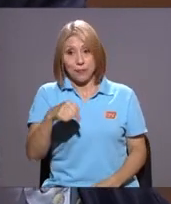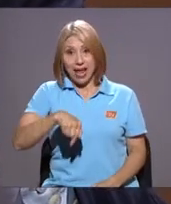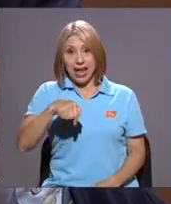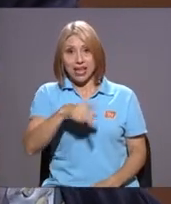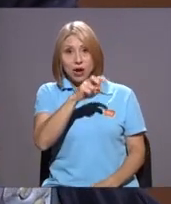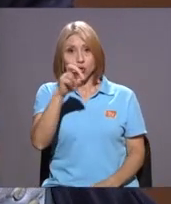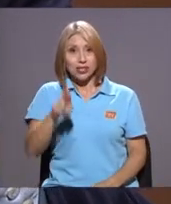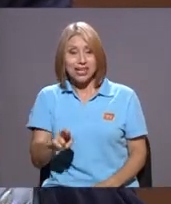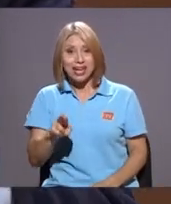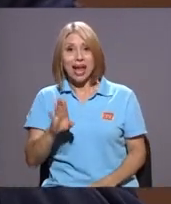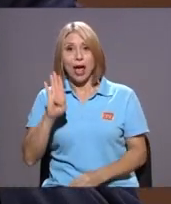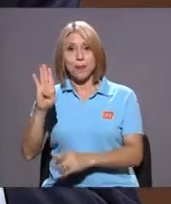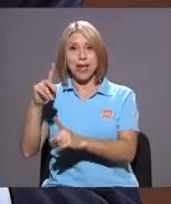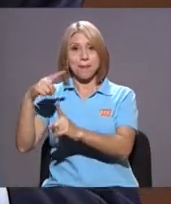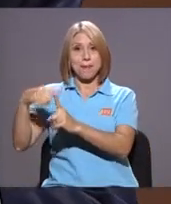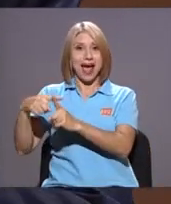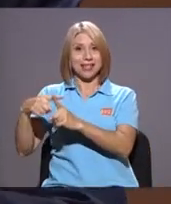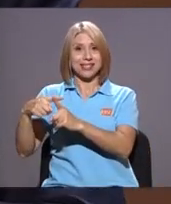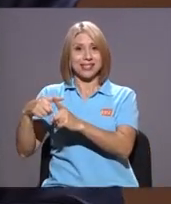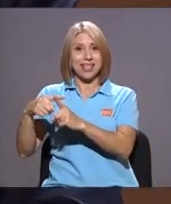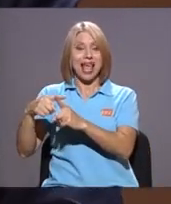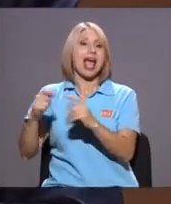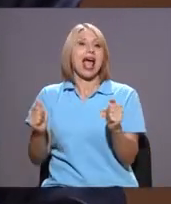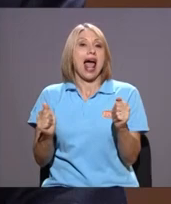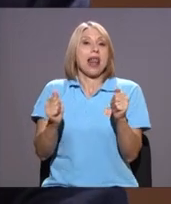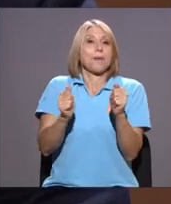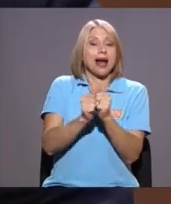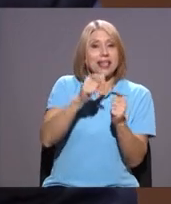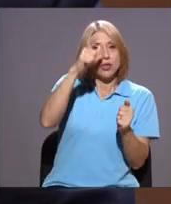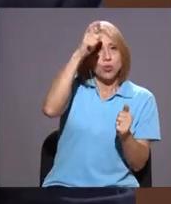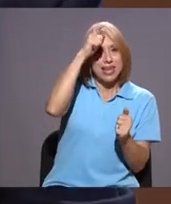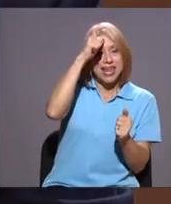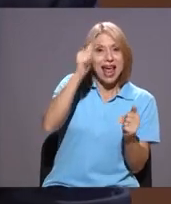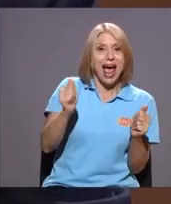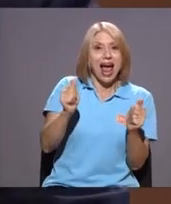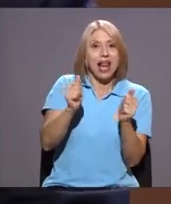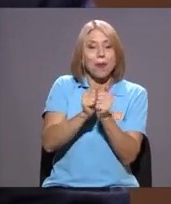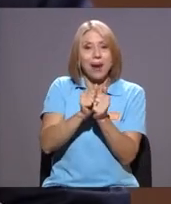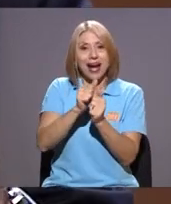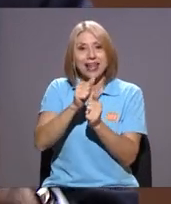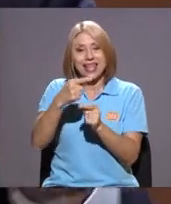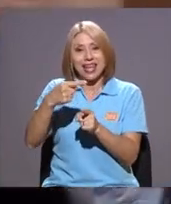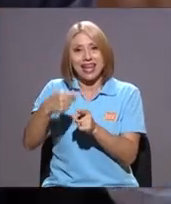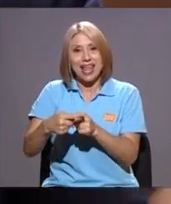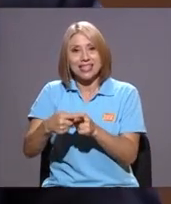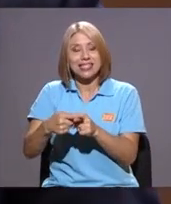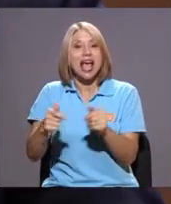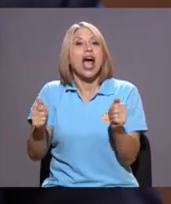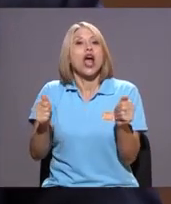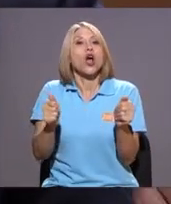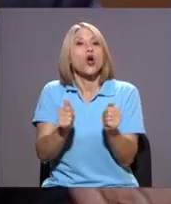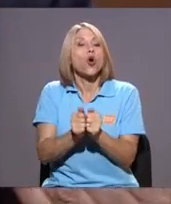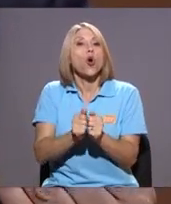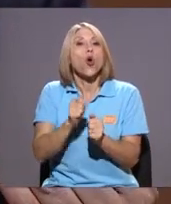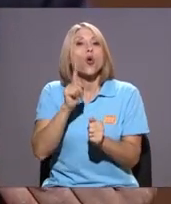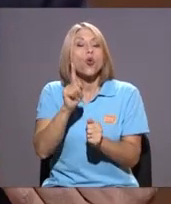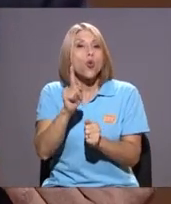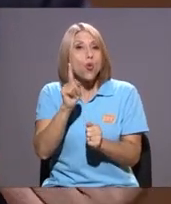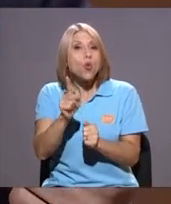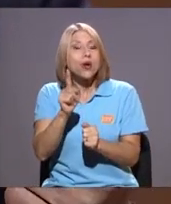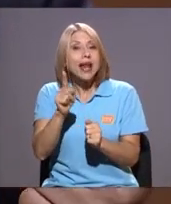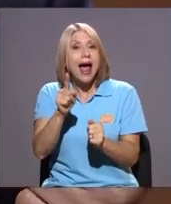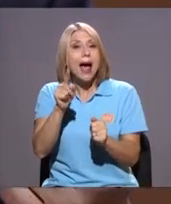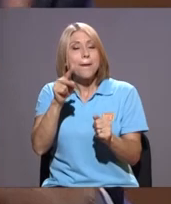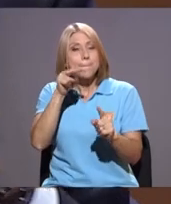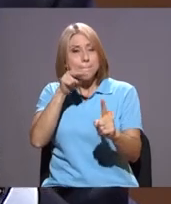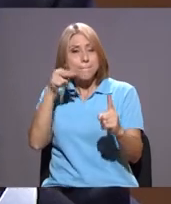pusiese en vez más a la par de turquía a la par de grecia con un outlook que se llama con una perspectiva